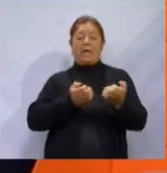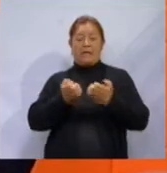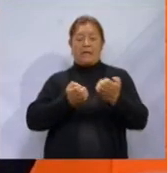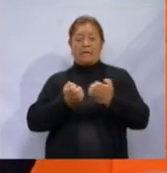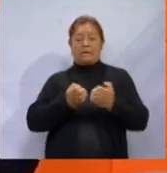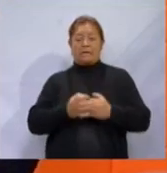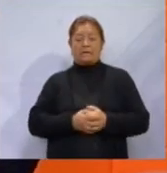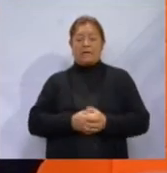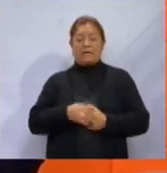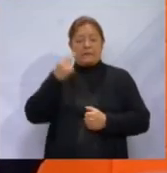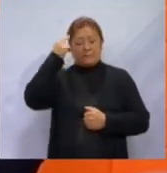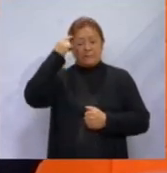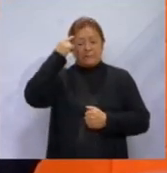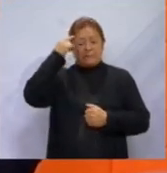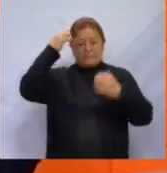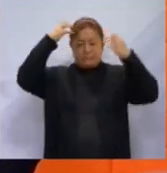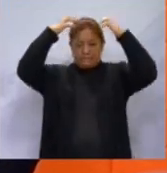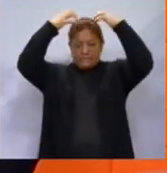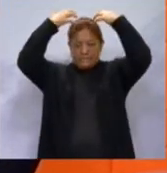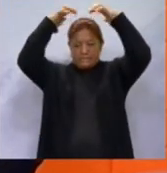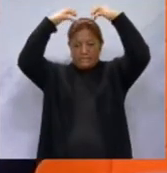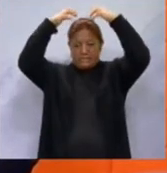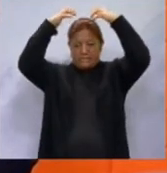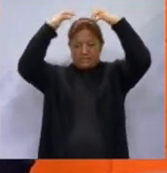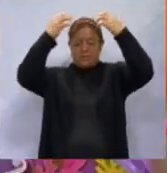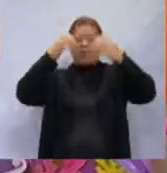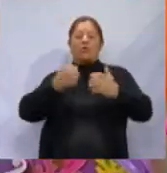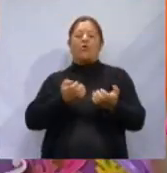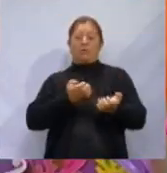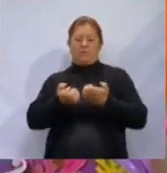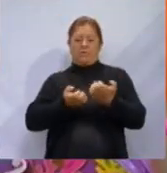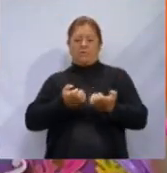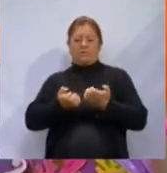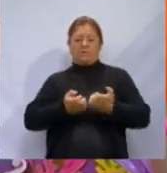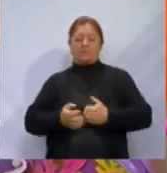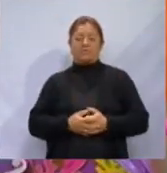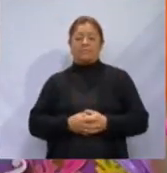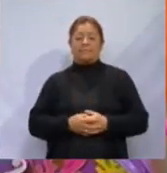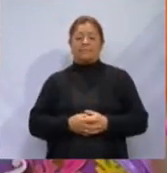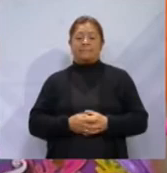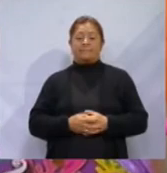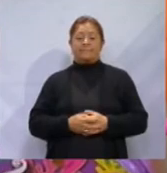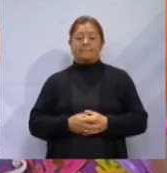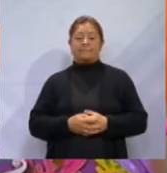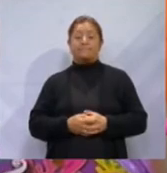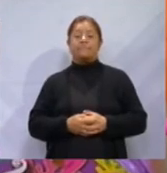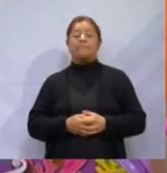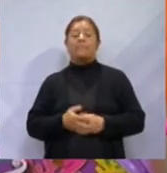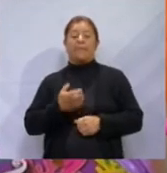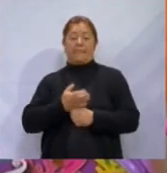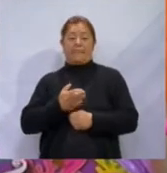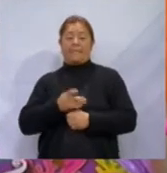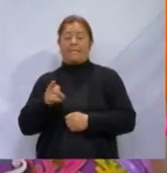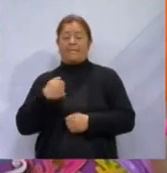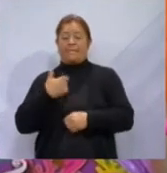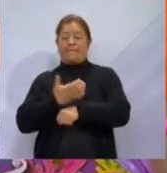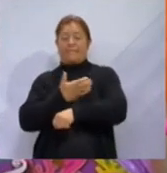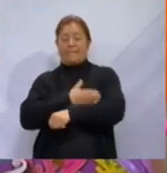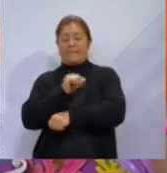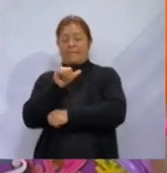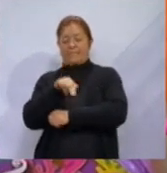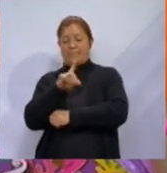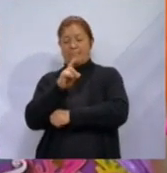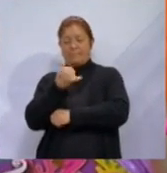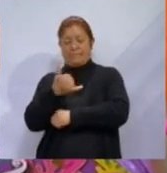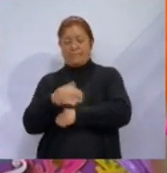ejercitar nuestro cerebro con gimnasia cerebral. Y para esta aventura me acompaña Andy. Hola